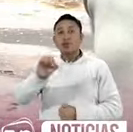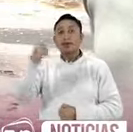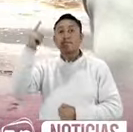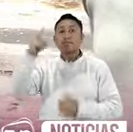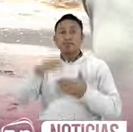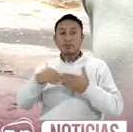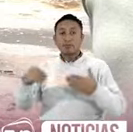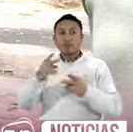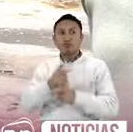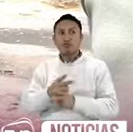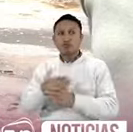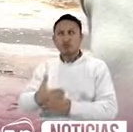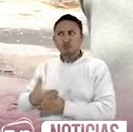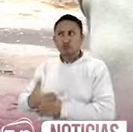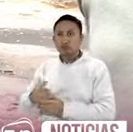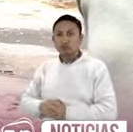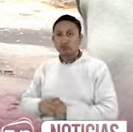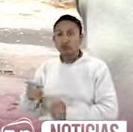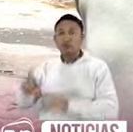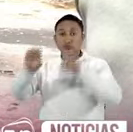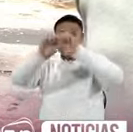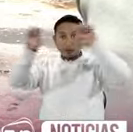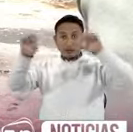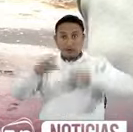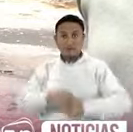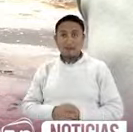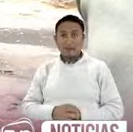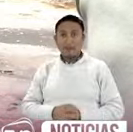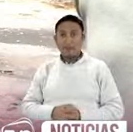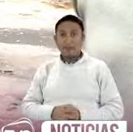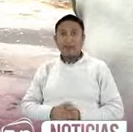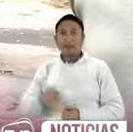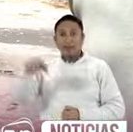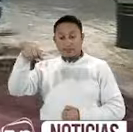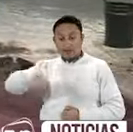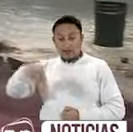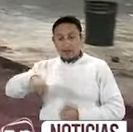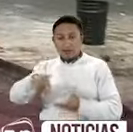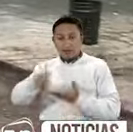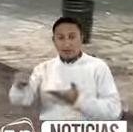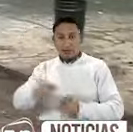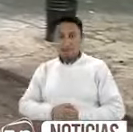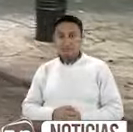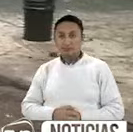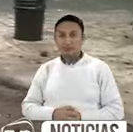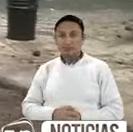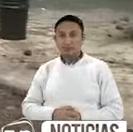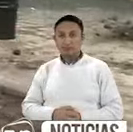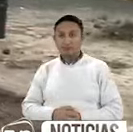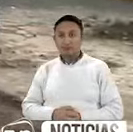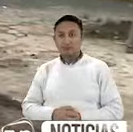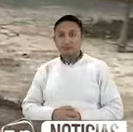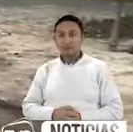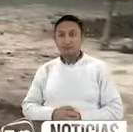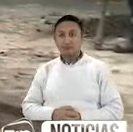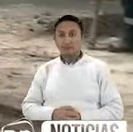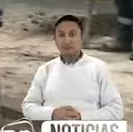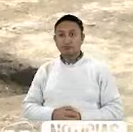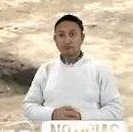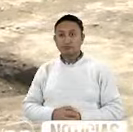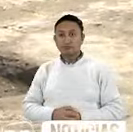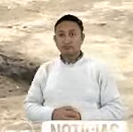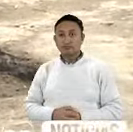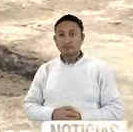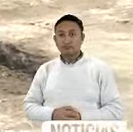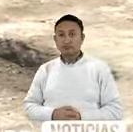de dólares que tiene una empresa aseguradora y que tiene que responder. Esperan en los próximos días tener un